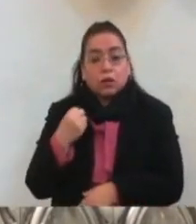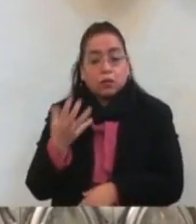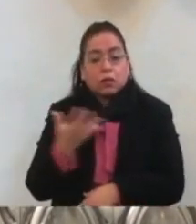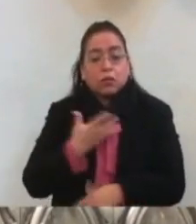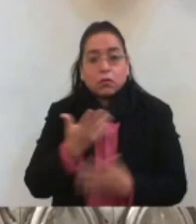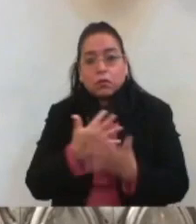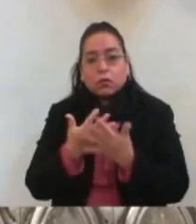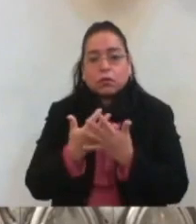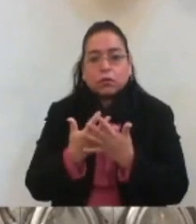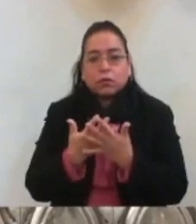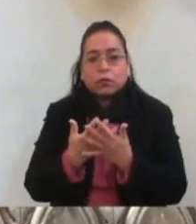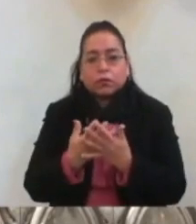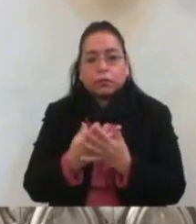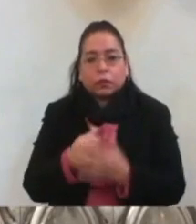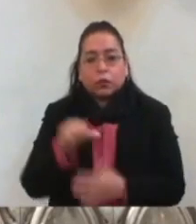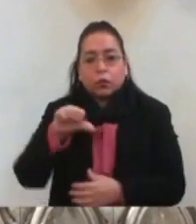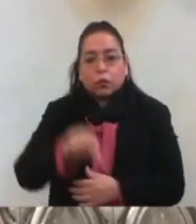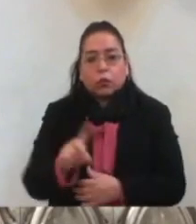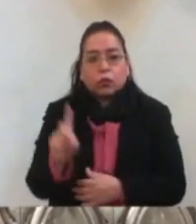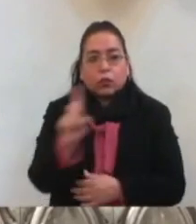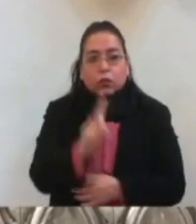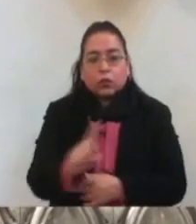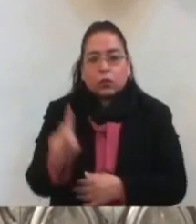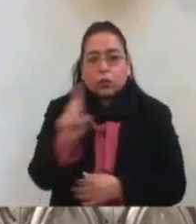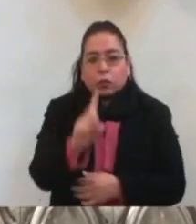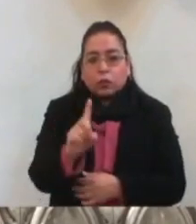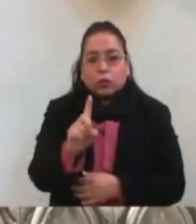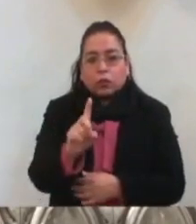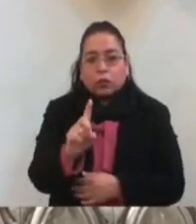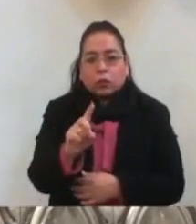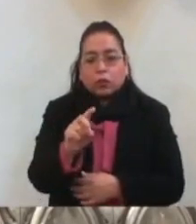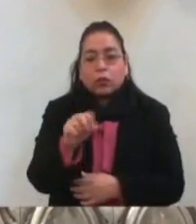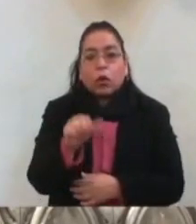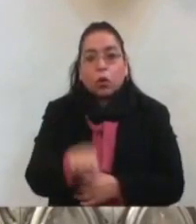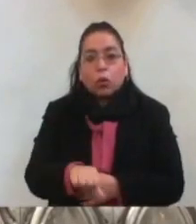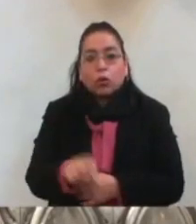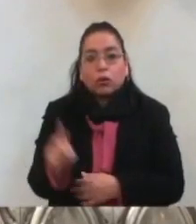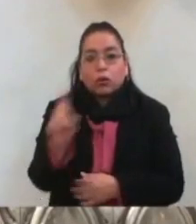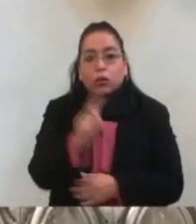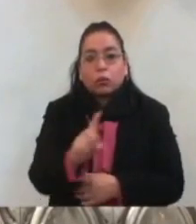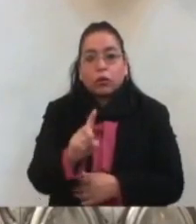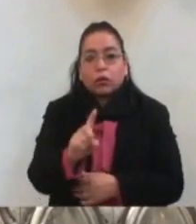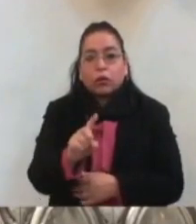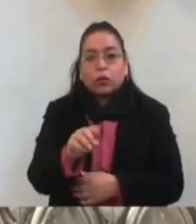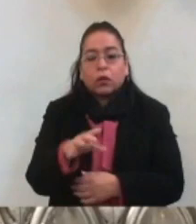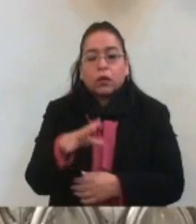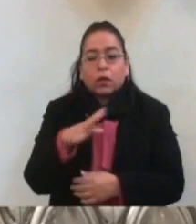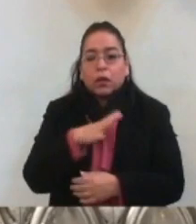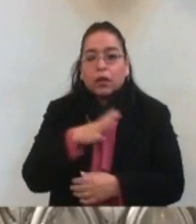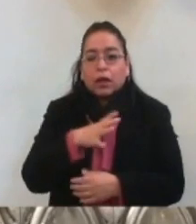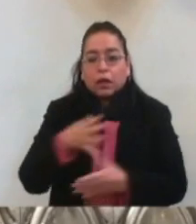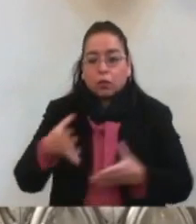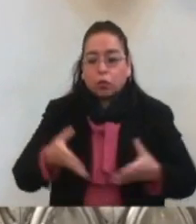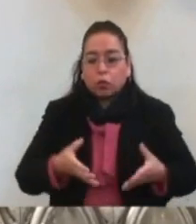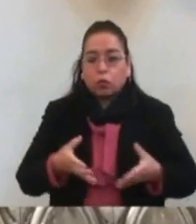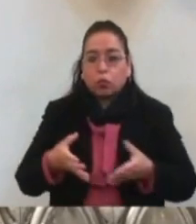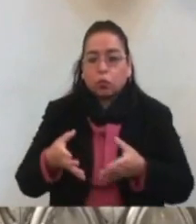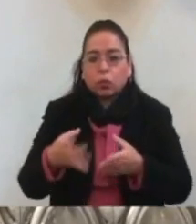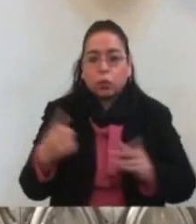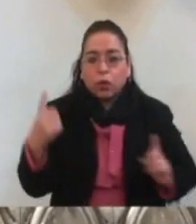ese domingo es el domingo del camino una